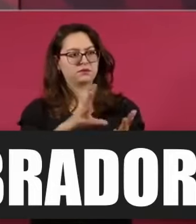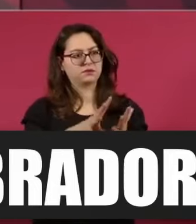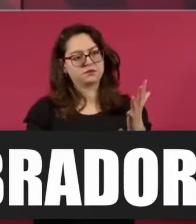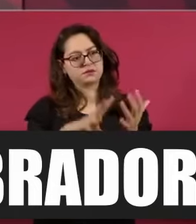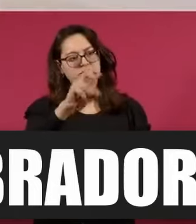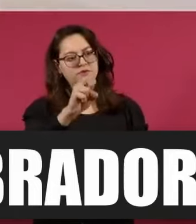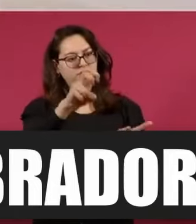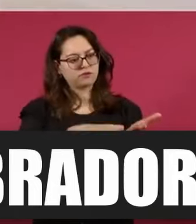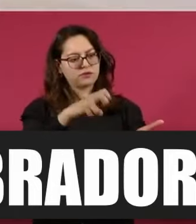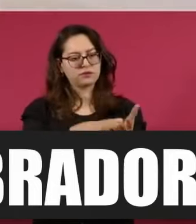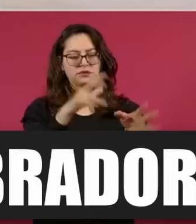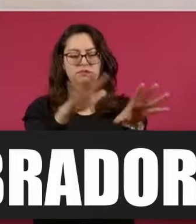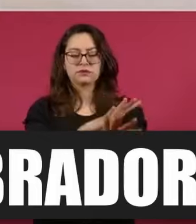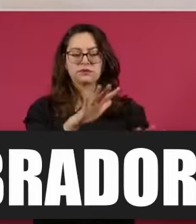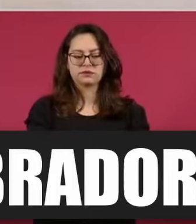para